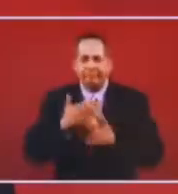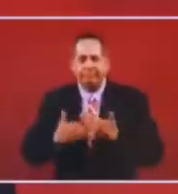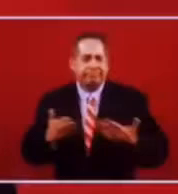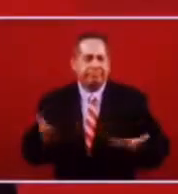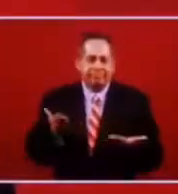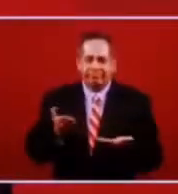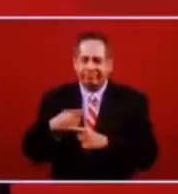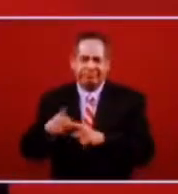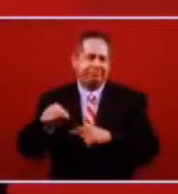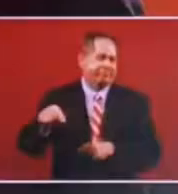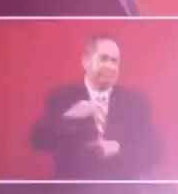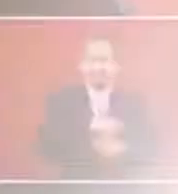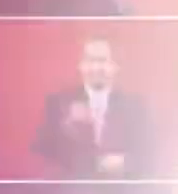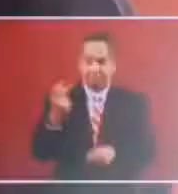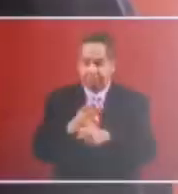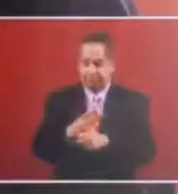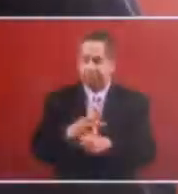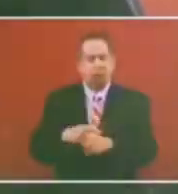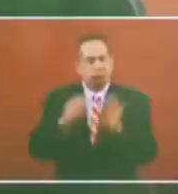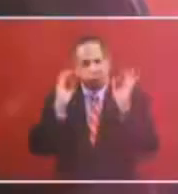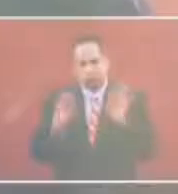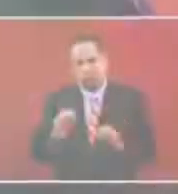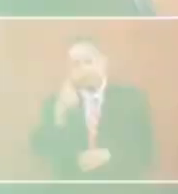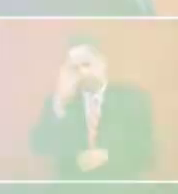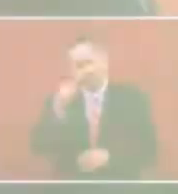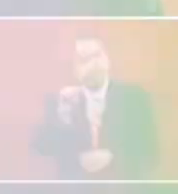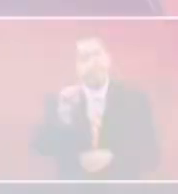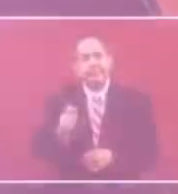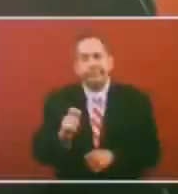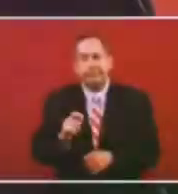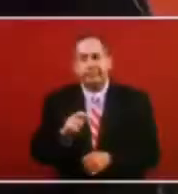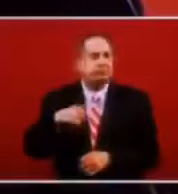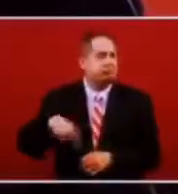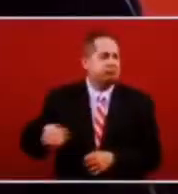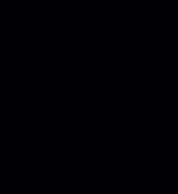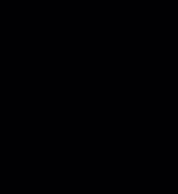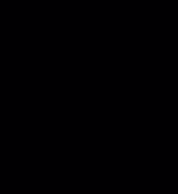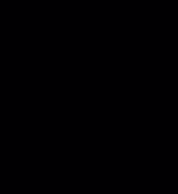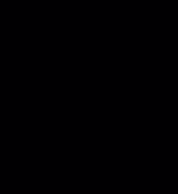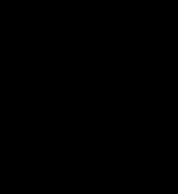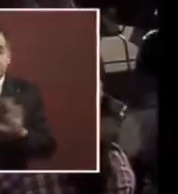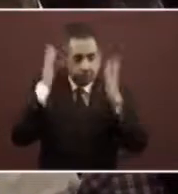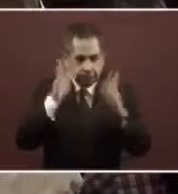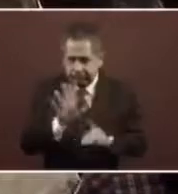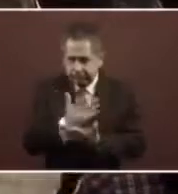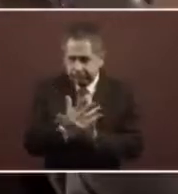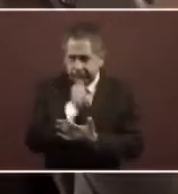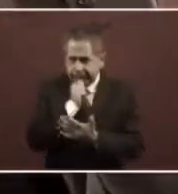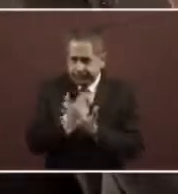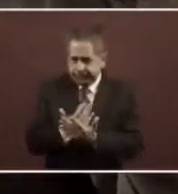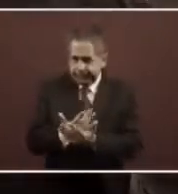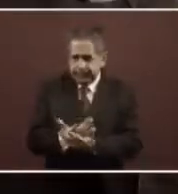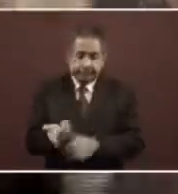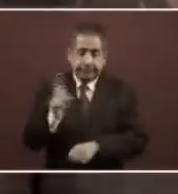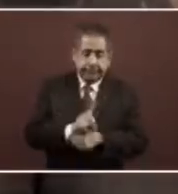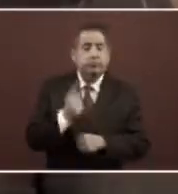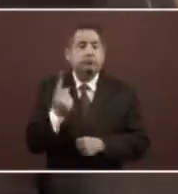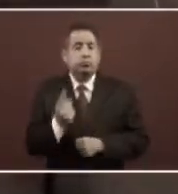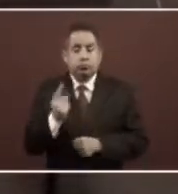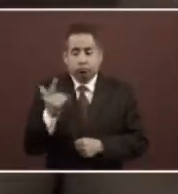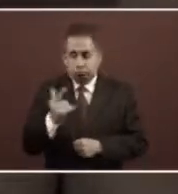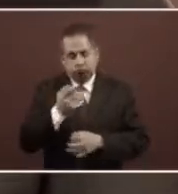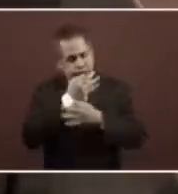temprano, para que estemos contentos todos. El día primero,